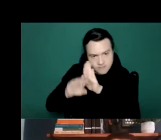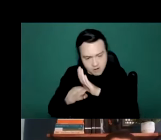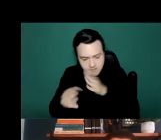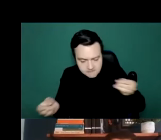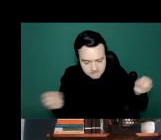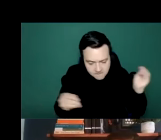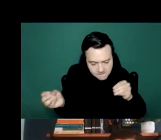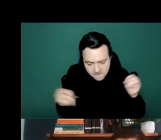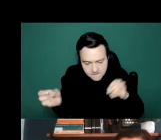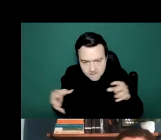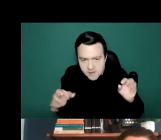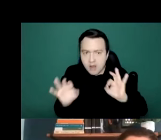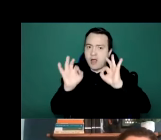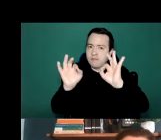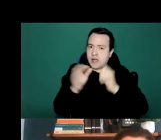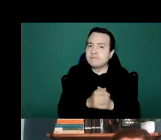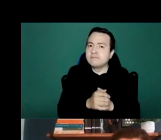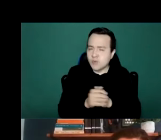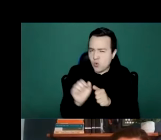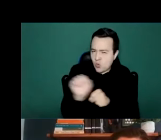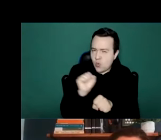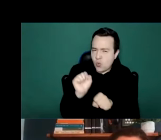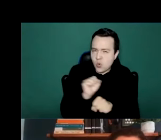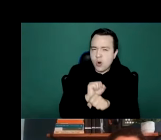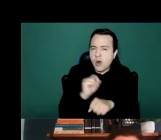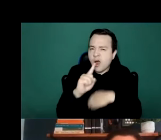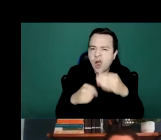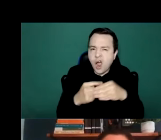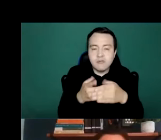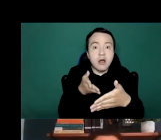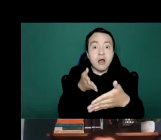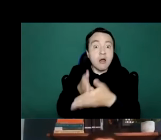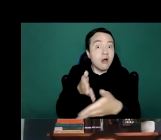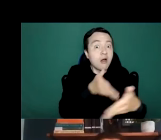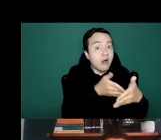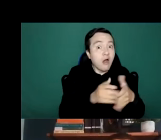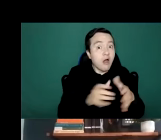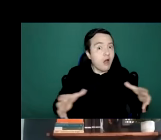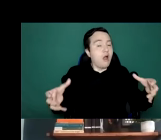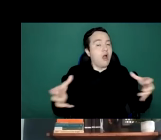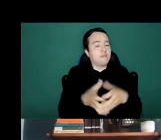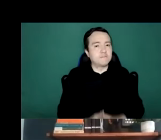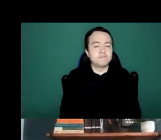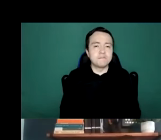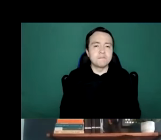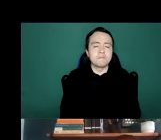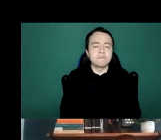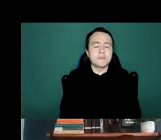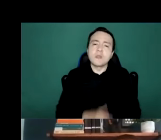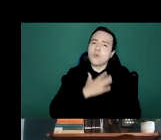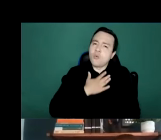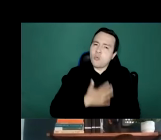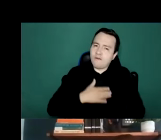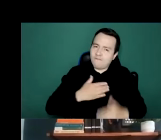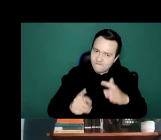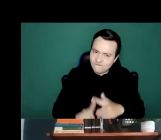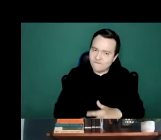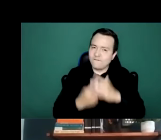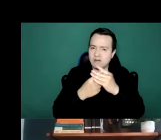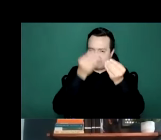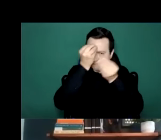al trabajo de barreras de acceso desde la organización. Me gustaría iniciar la presentación con dos mensajes que